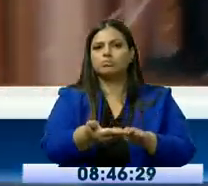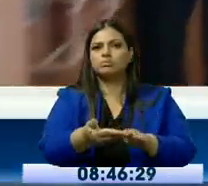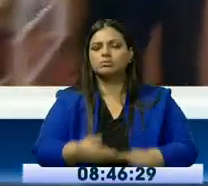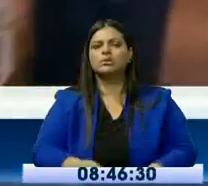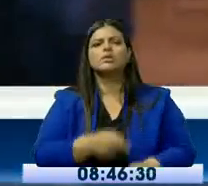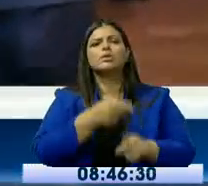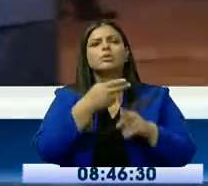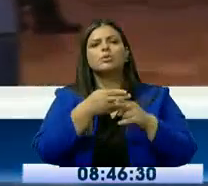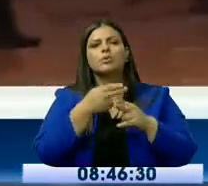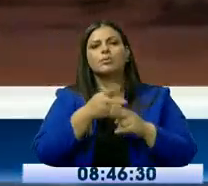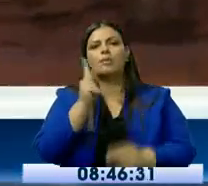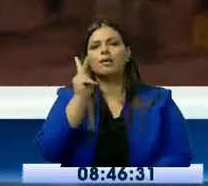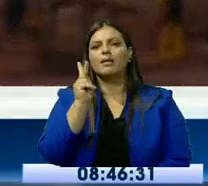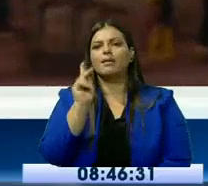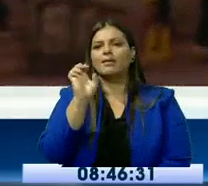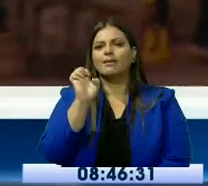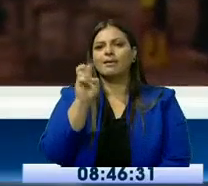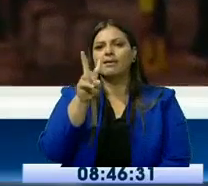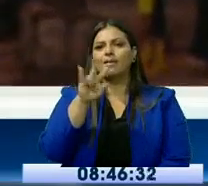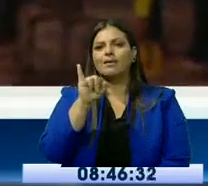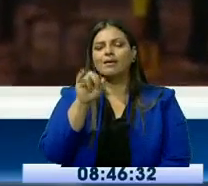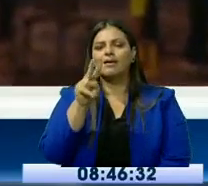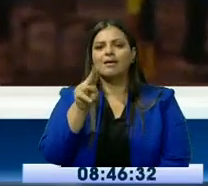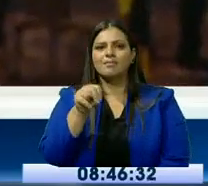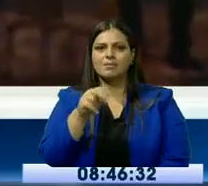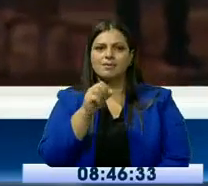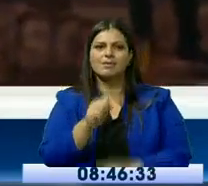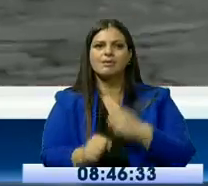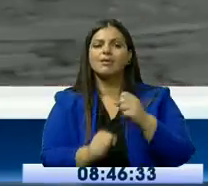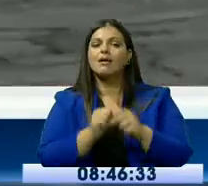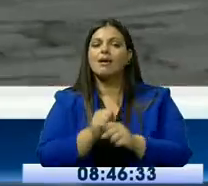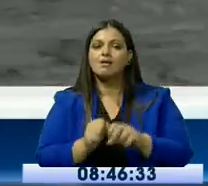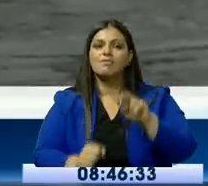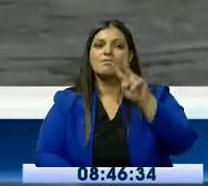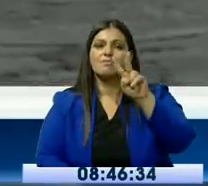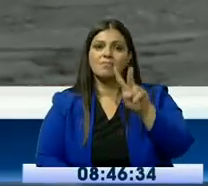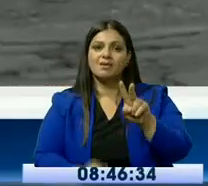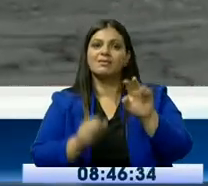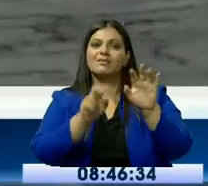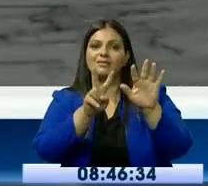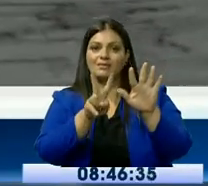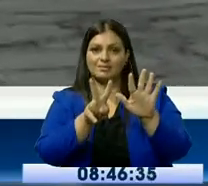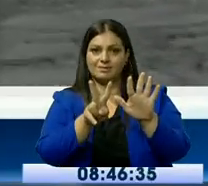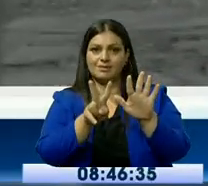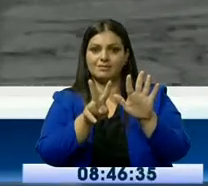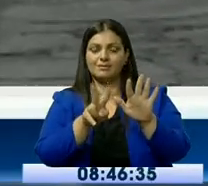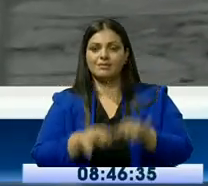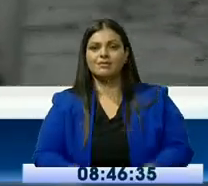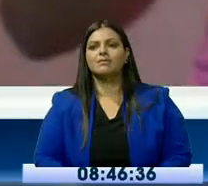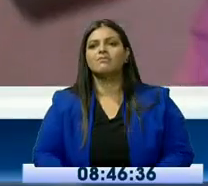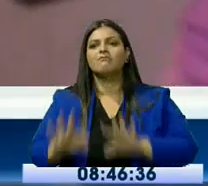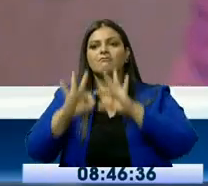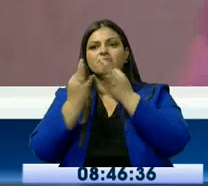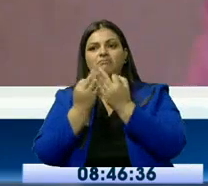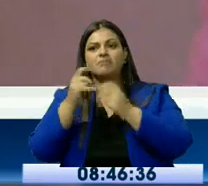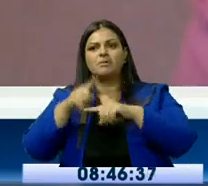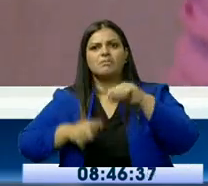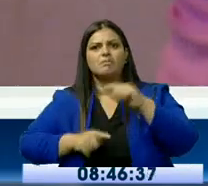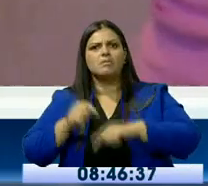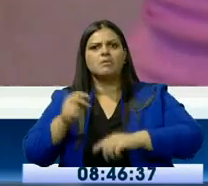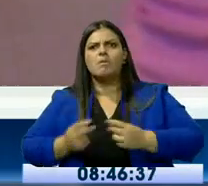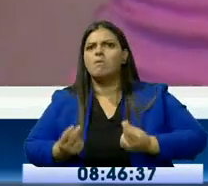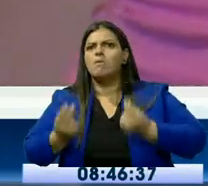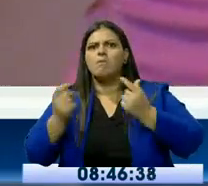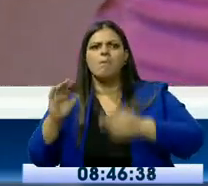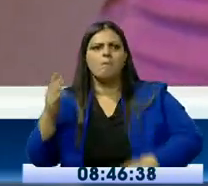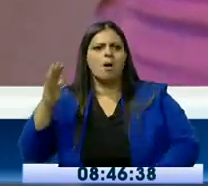identificado como Kevin José Montenegro Polanco, de 27 años. Sus amigos y familiares llegaron a ese sector del norte de